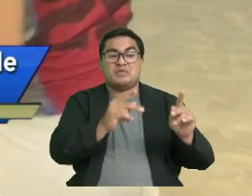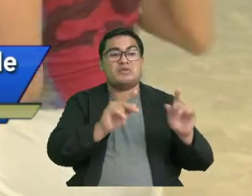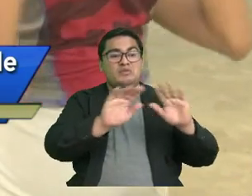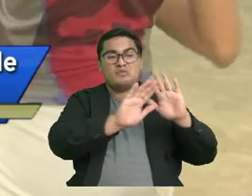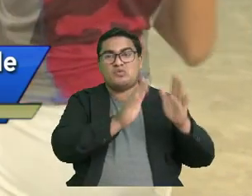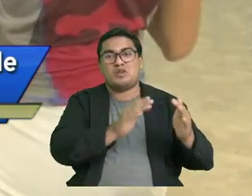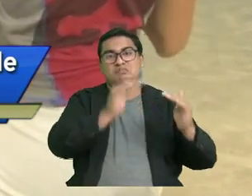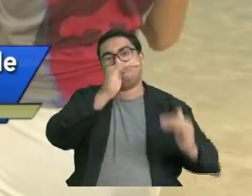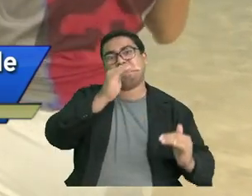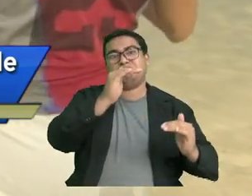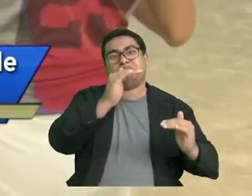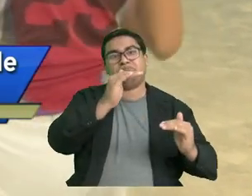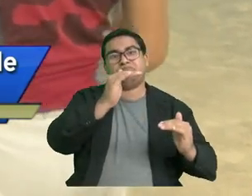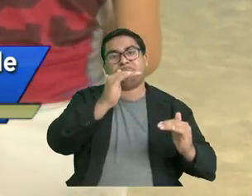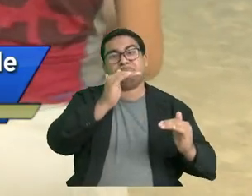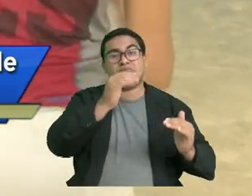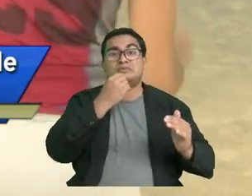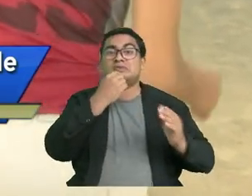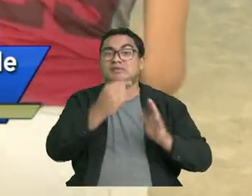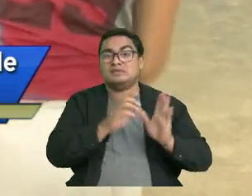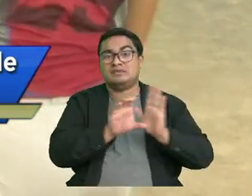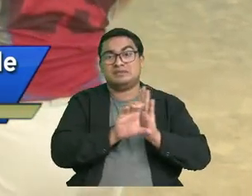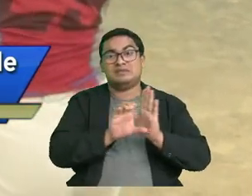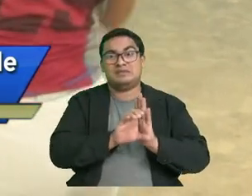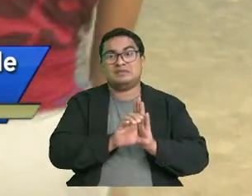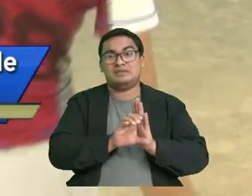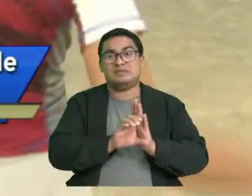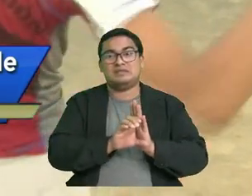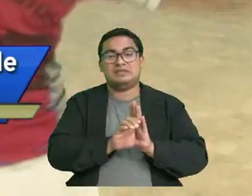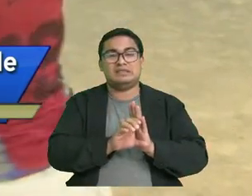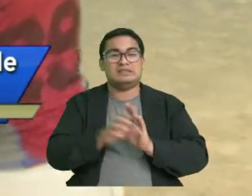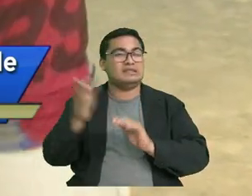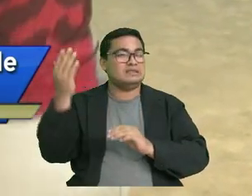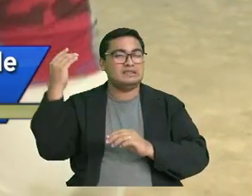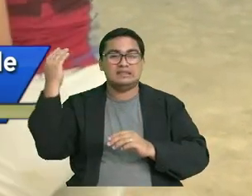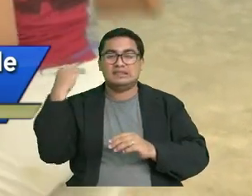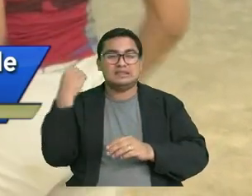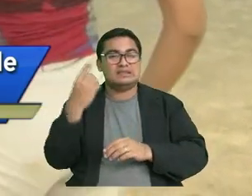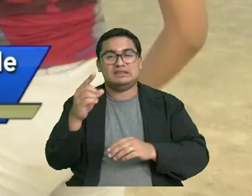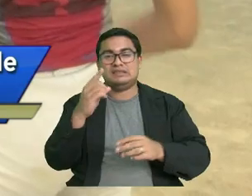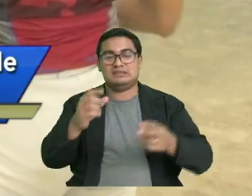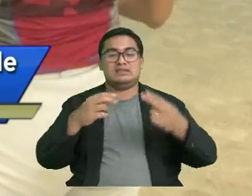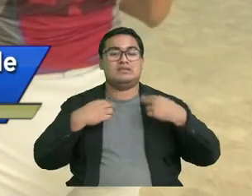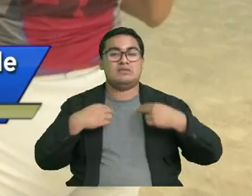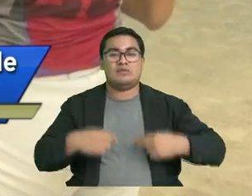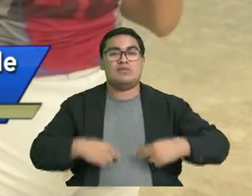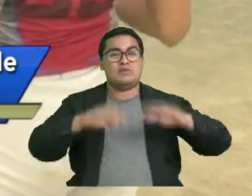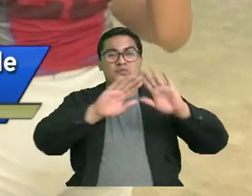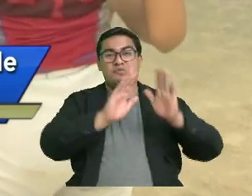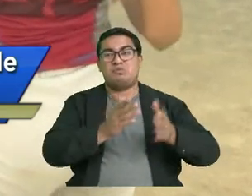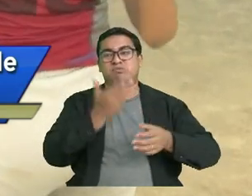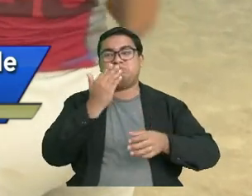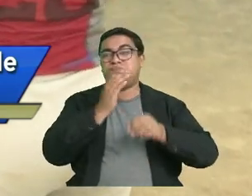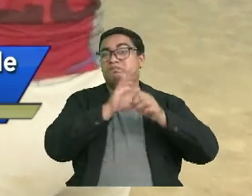Eso dice la Constitución. ¿Qué clase de violación a los derechos humanos de las